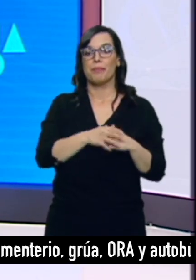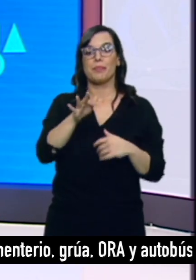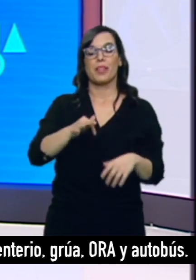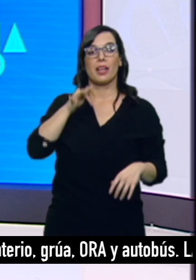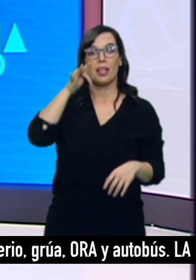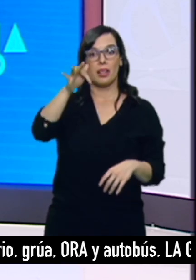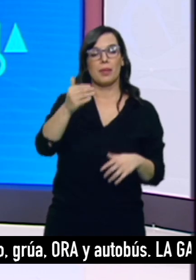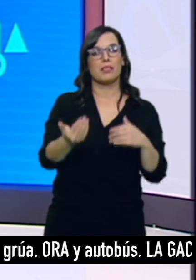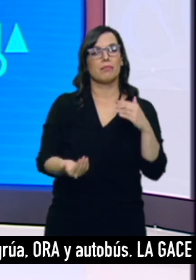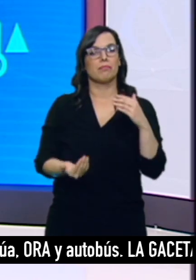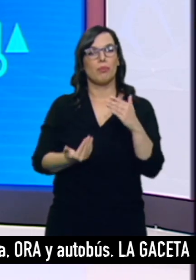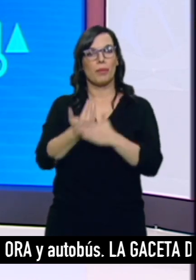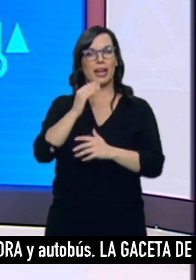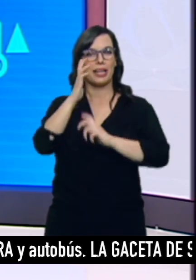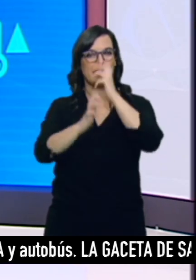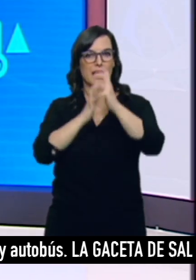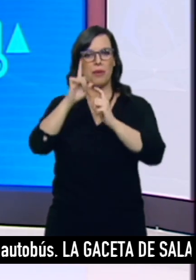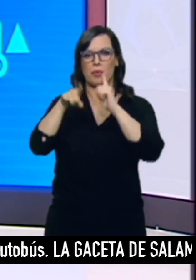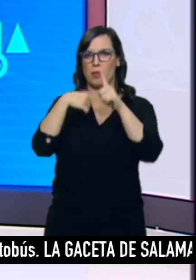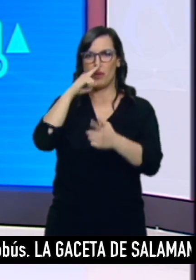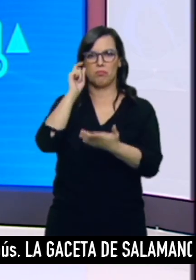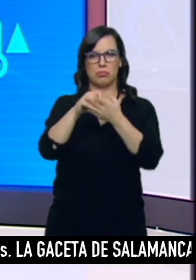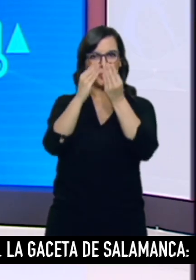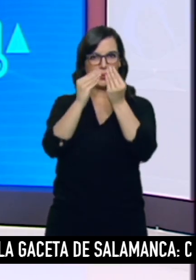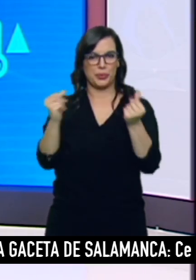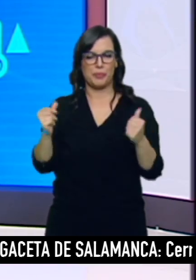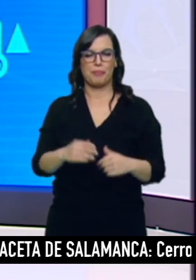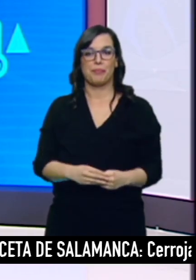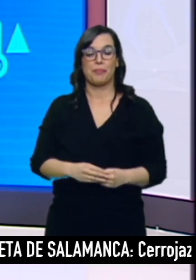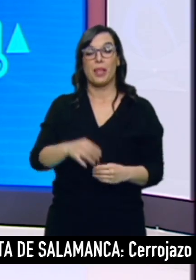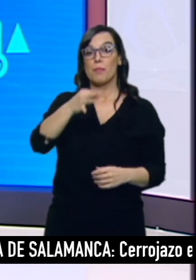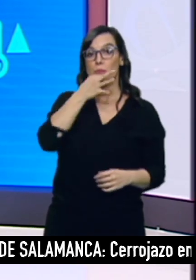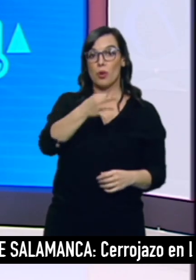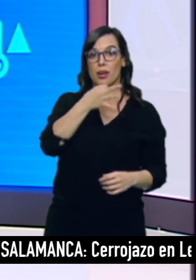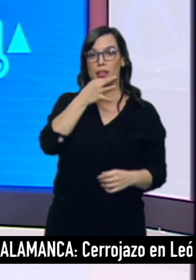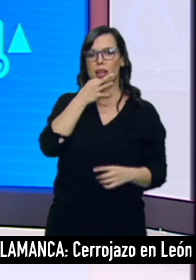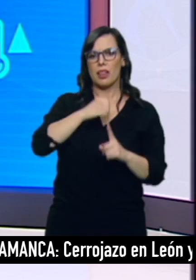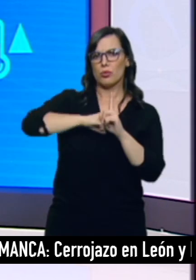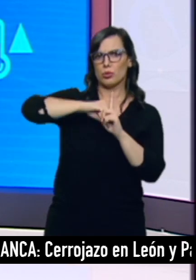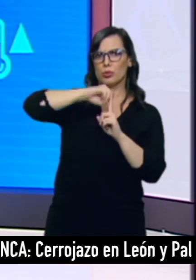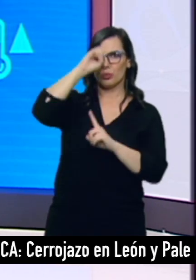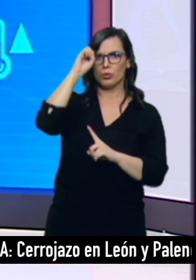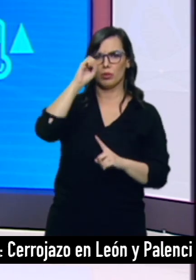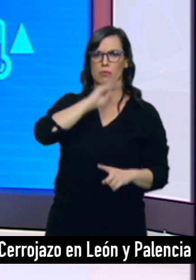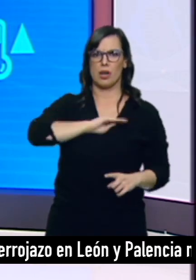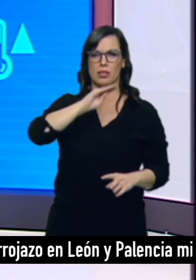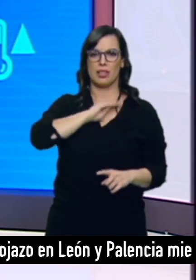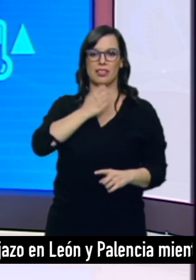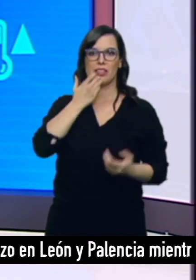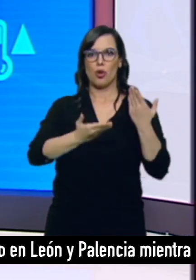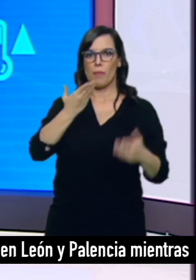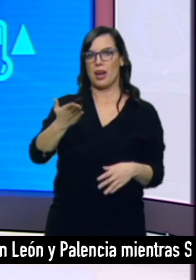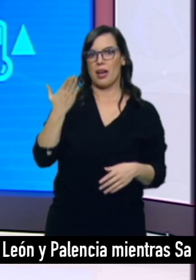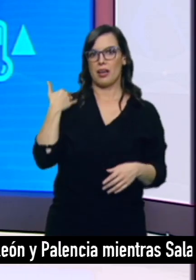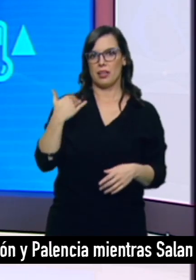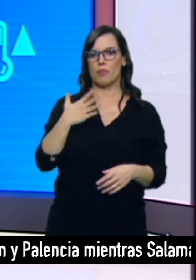amanecido con algunas nieblas que no tardarán en deshacerse durante la mañana y hoy por la tarde van a subir mucho las temperaturas con respecto a las de ayer, 5 o